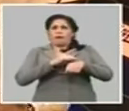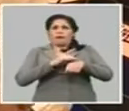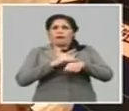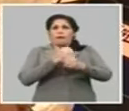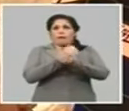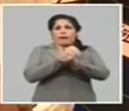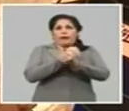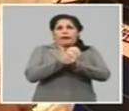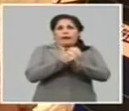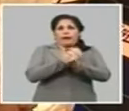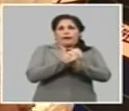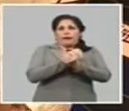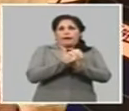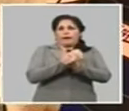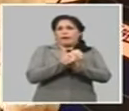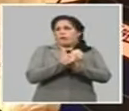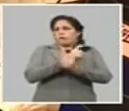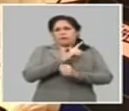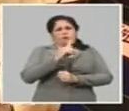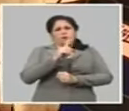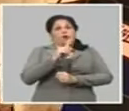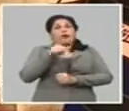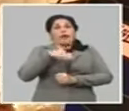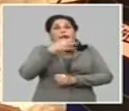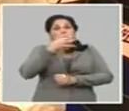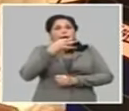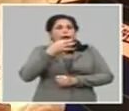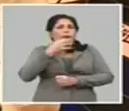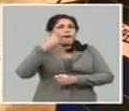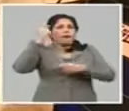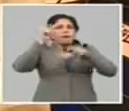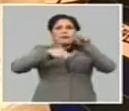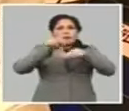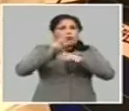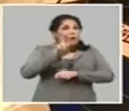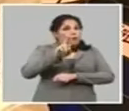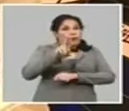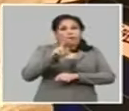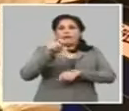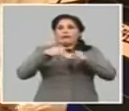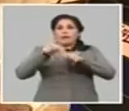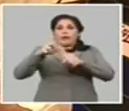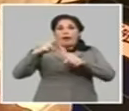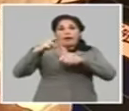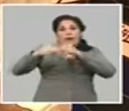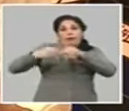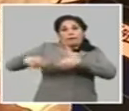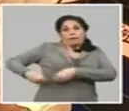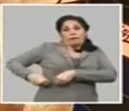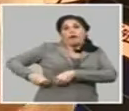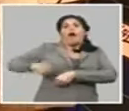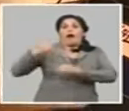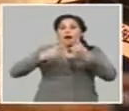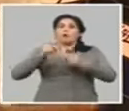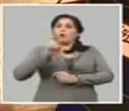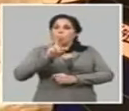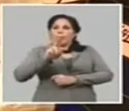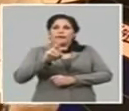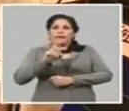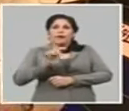riesgo la vida de las personas estaba hablando una cirugía de urgencia una cirugía de trasplantes es decir la cirugía de oncología